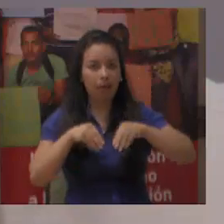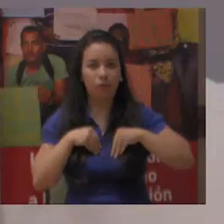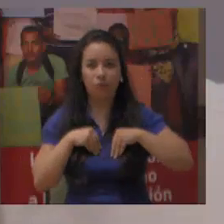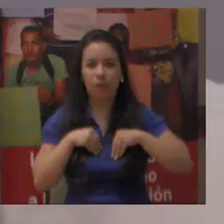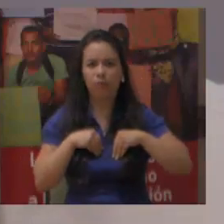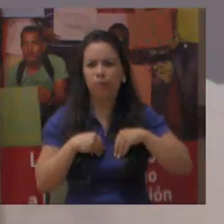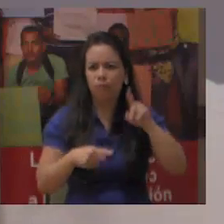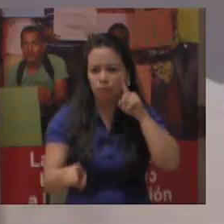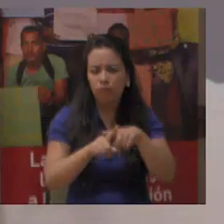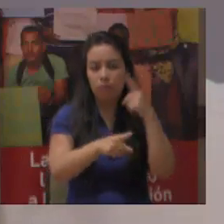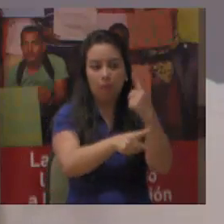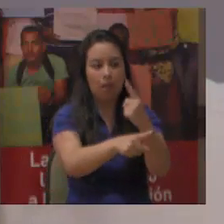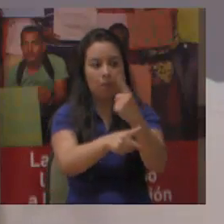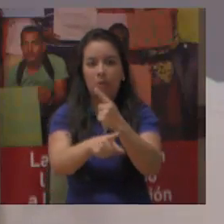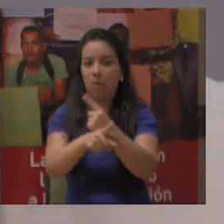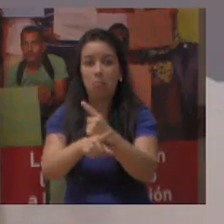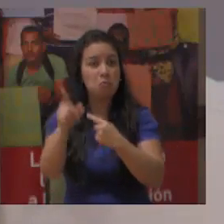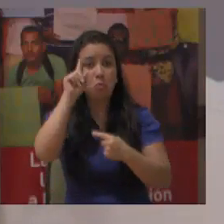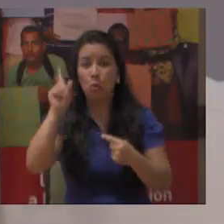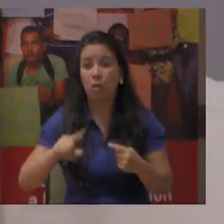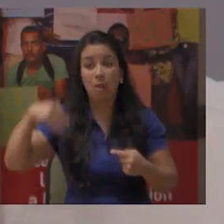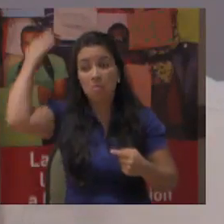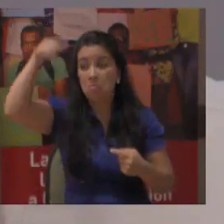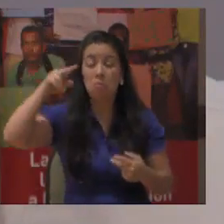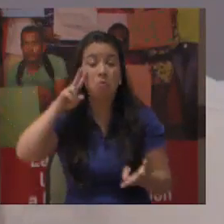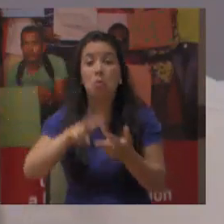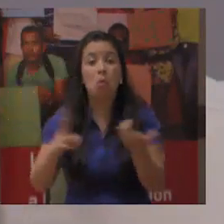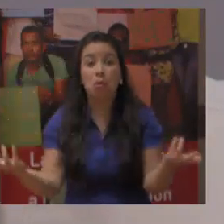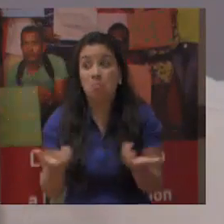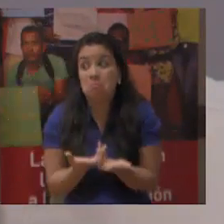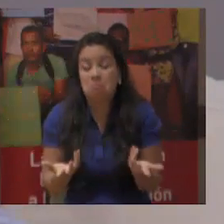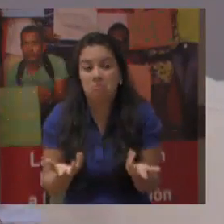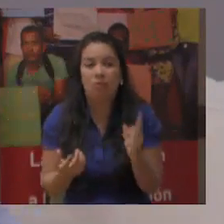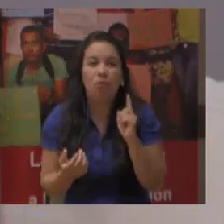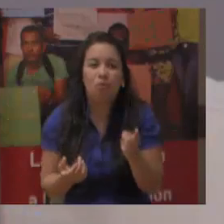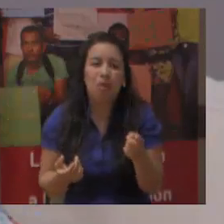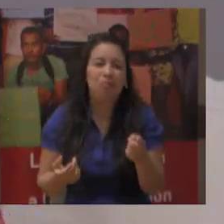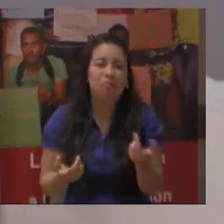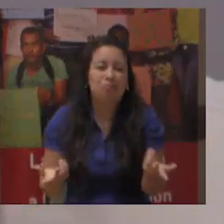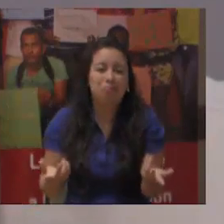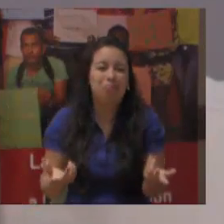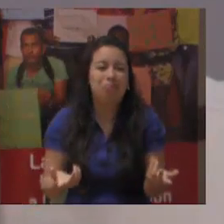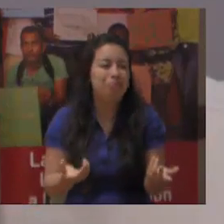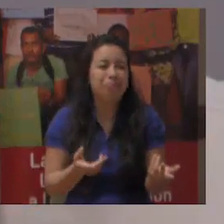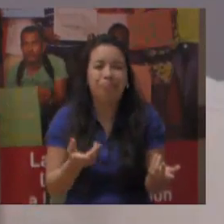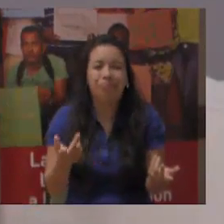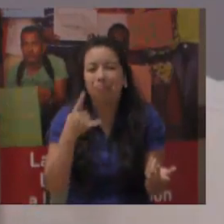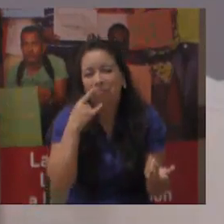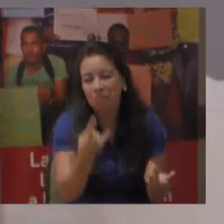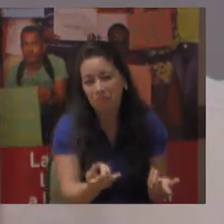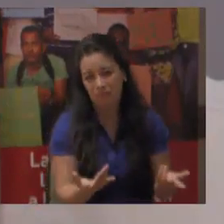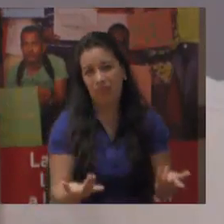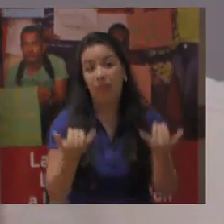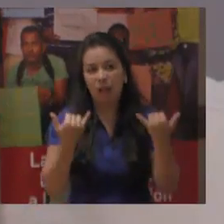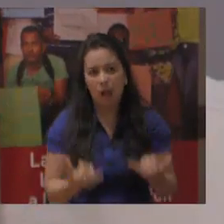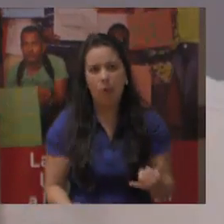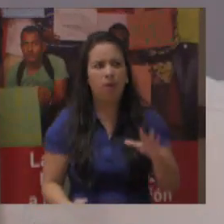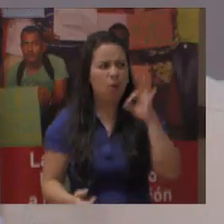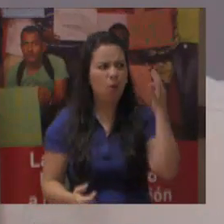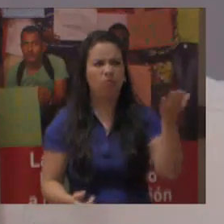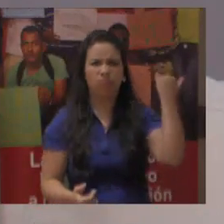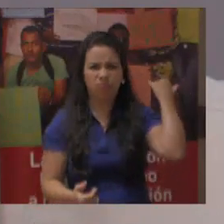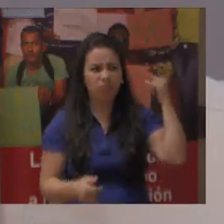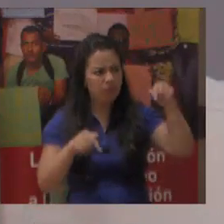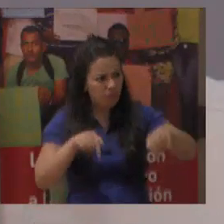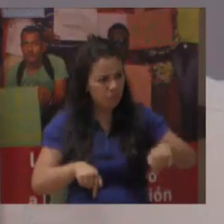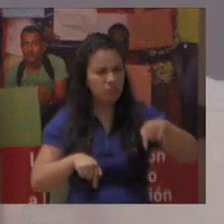logros que ha tenido la agencia durante sus 13 años. Los logros que tuvo con Frank, los logros que tuvo con Alejo, los logros que está teniendo en este momento con Joshua y